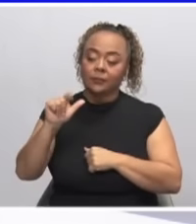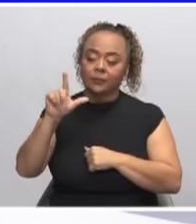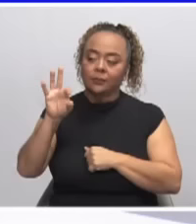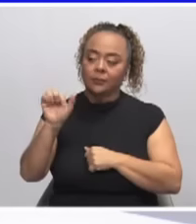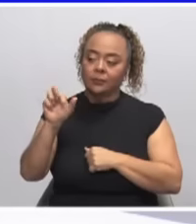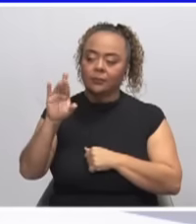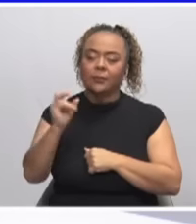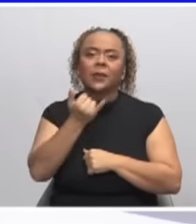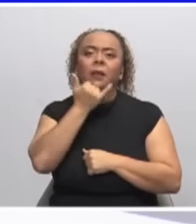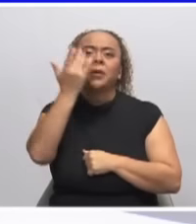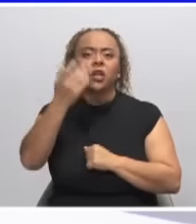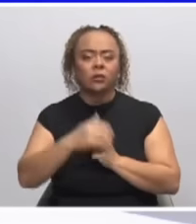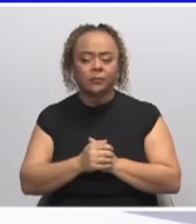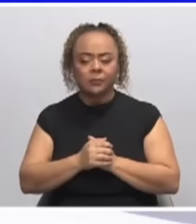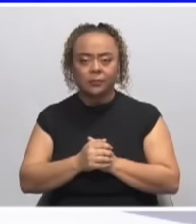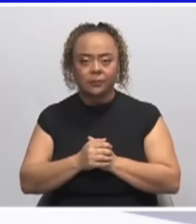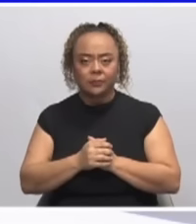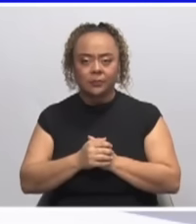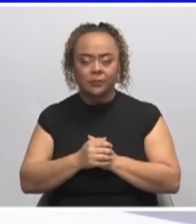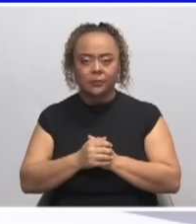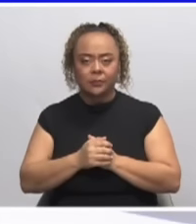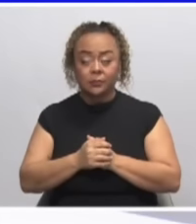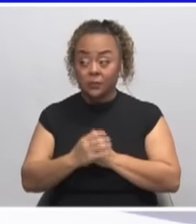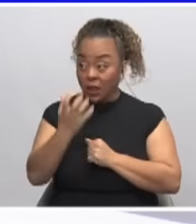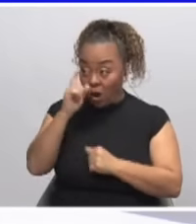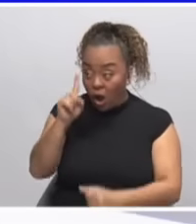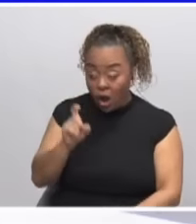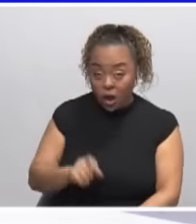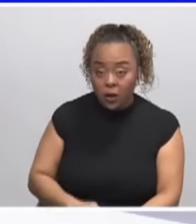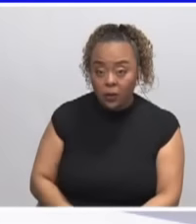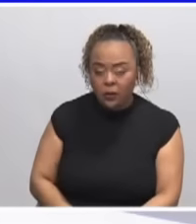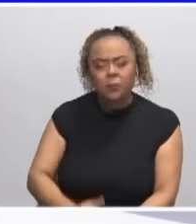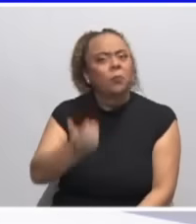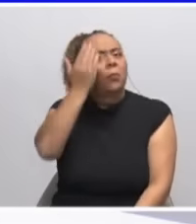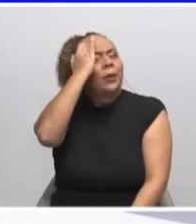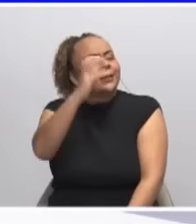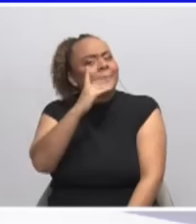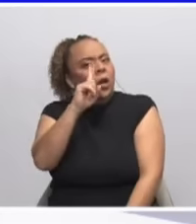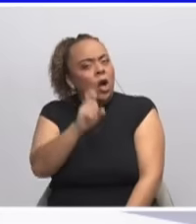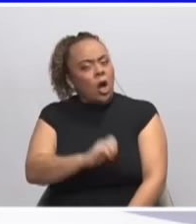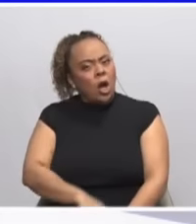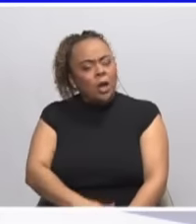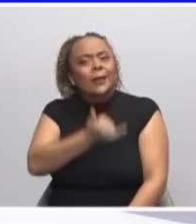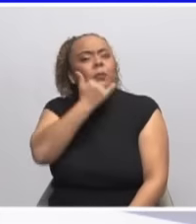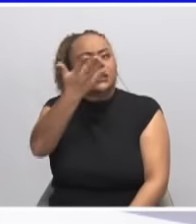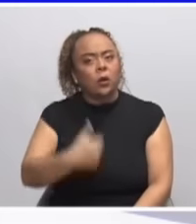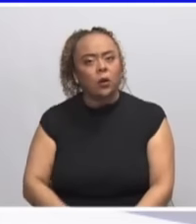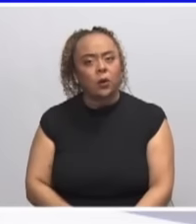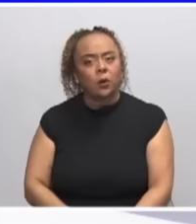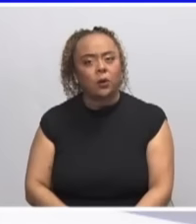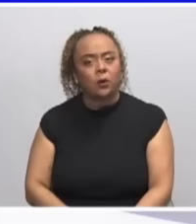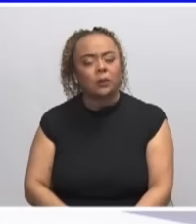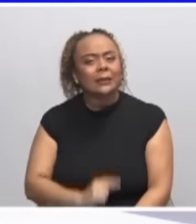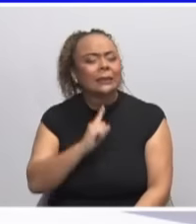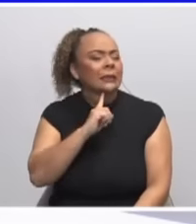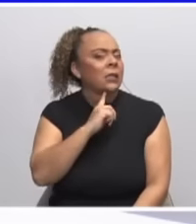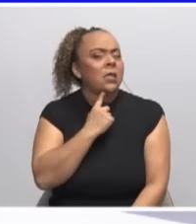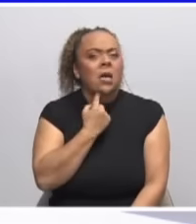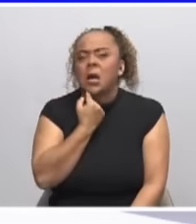pasó Qué sucedió se enojó por qué se enojó qué fue lo que pasó tan